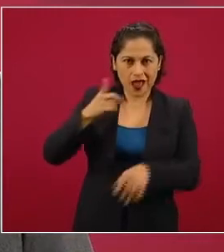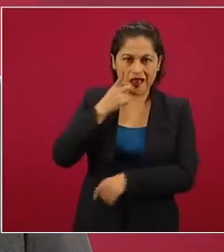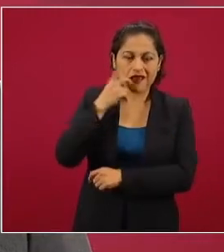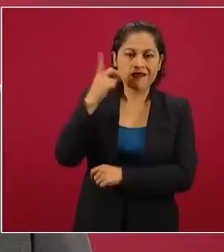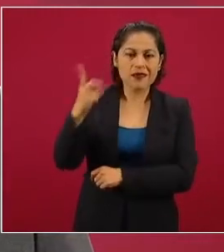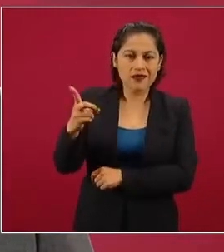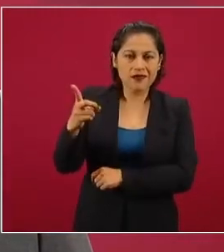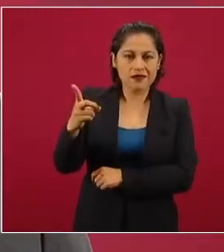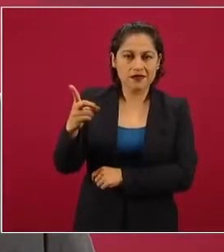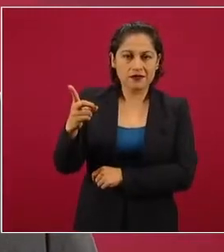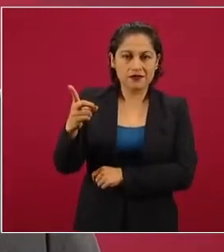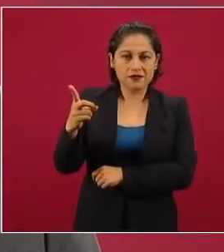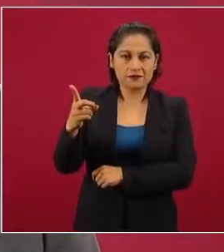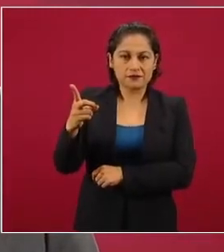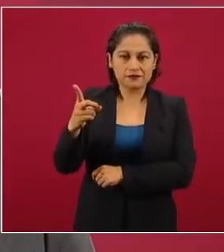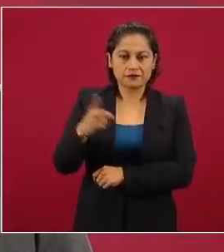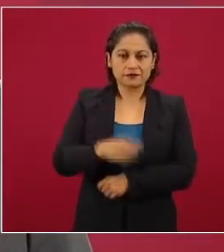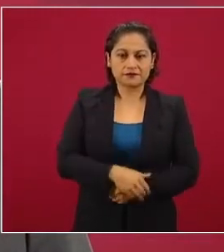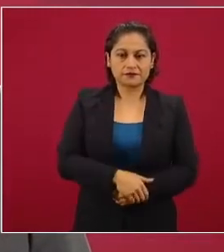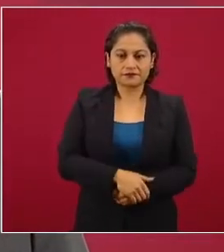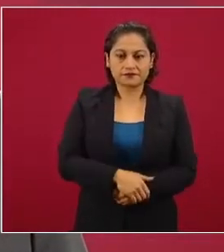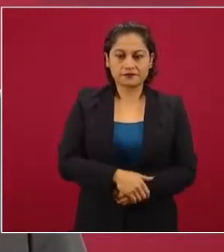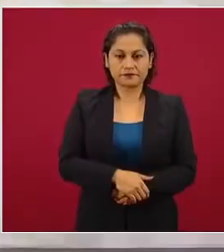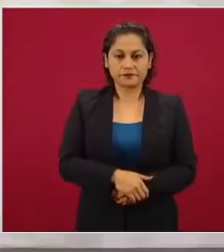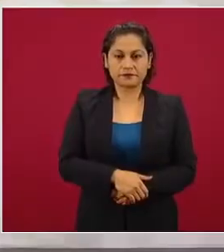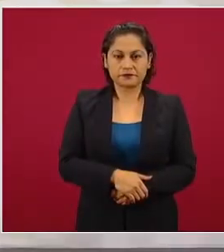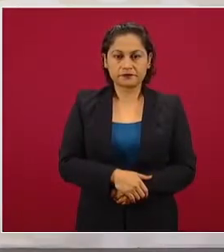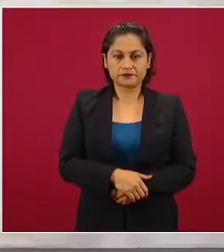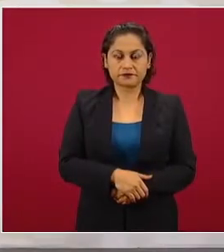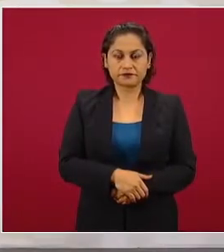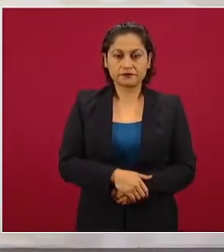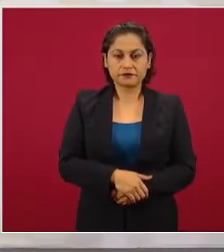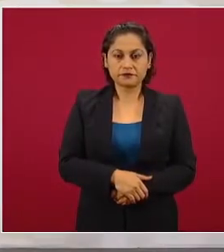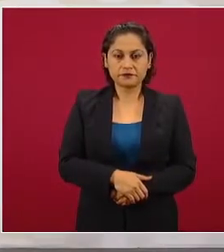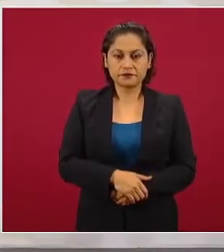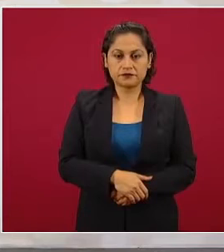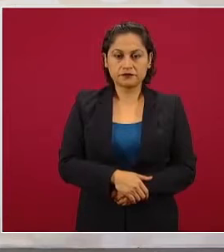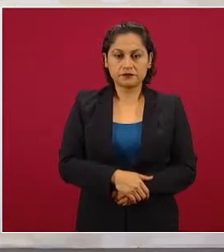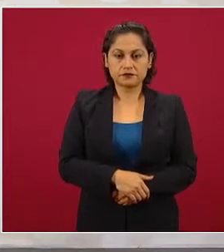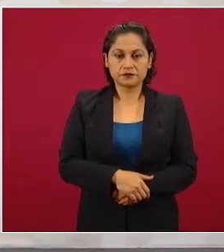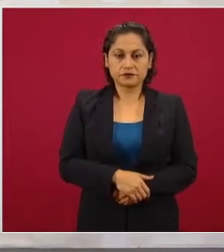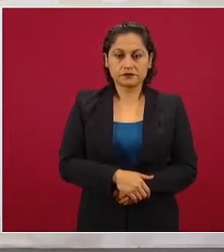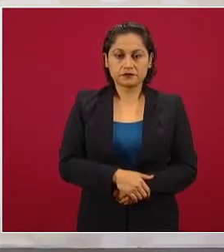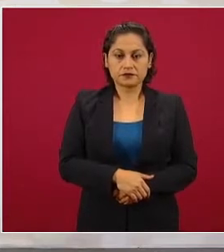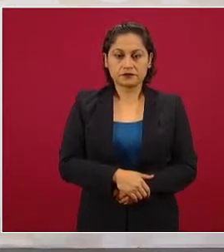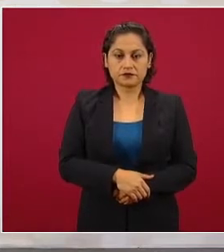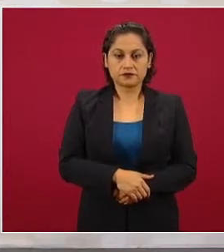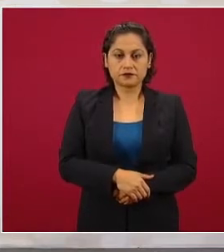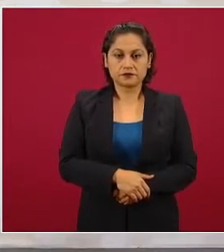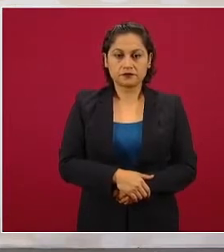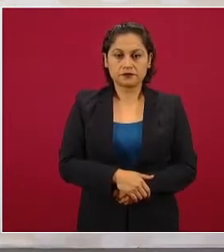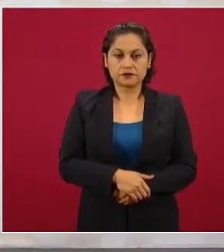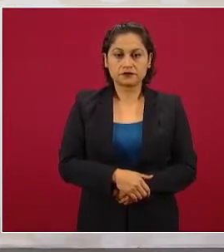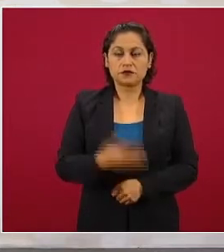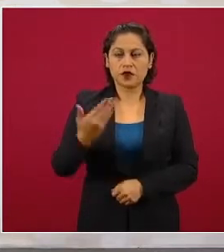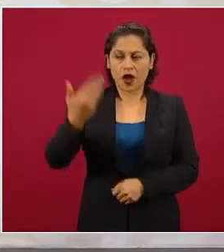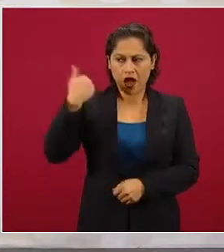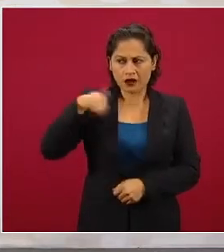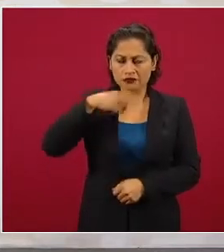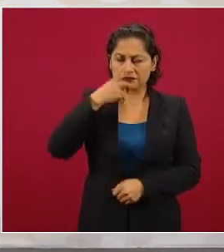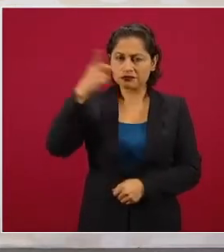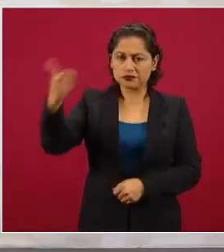de que íbamos a caer por los efectos de la pandemia en la